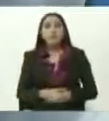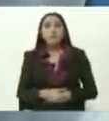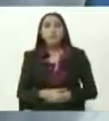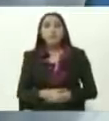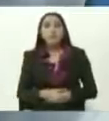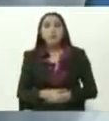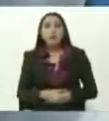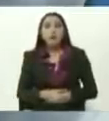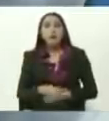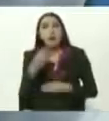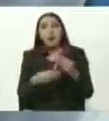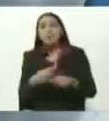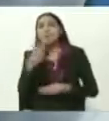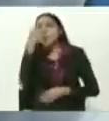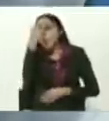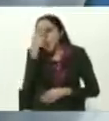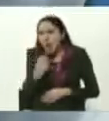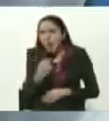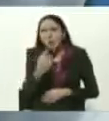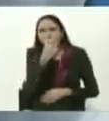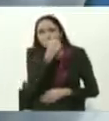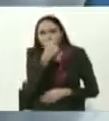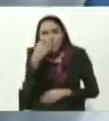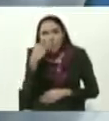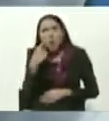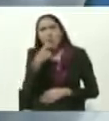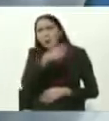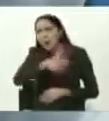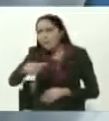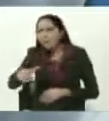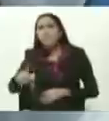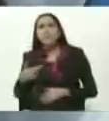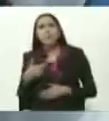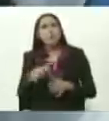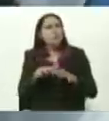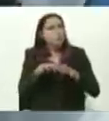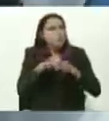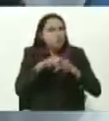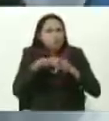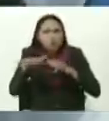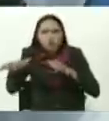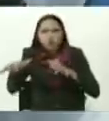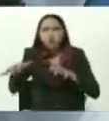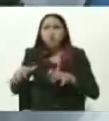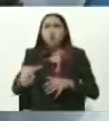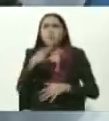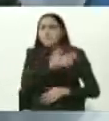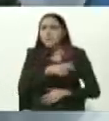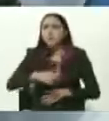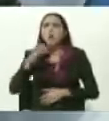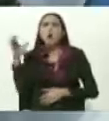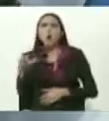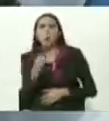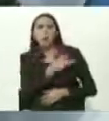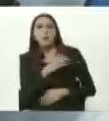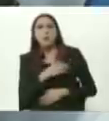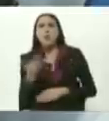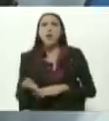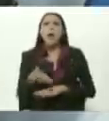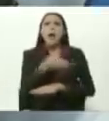ocasionando la ceguera, la pérdida de visión de centenares de colombianos y chilenos en su